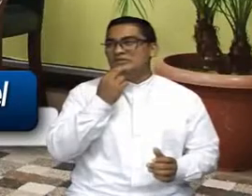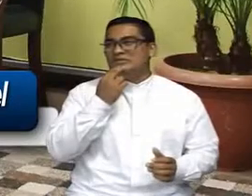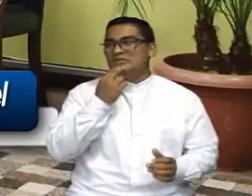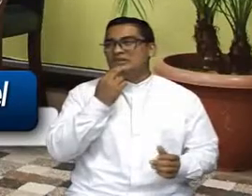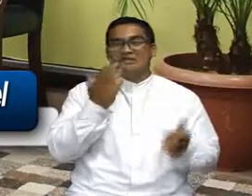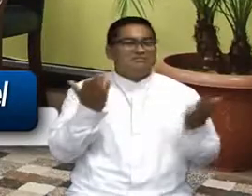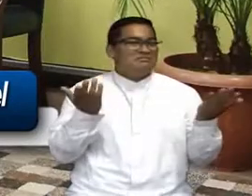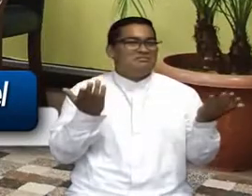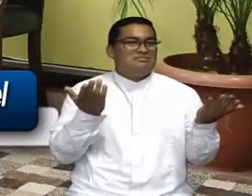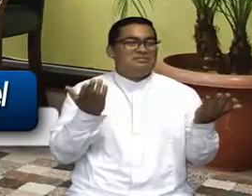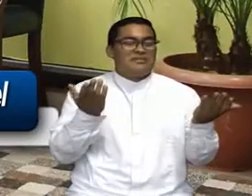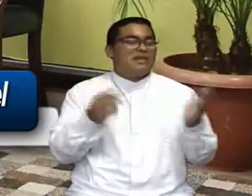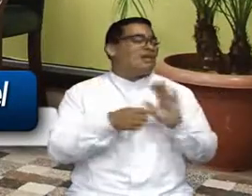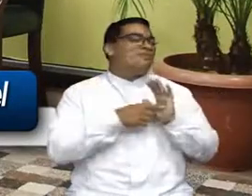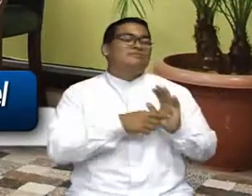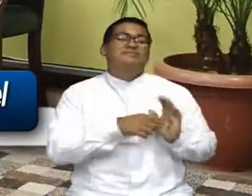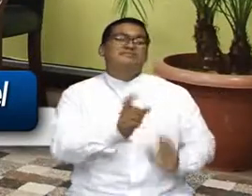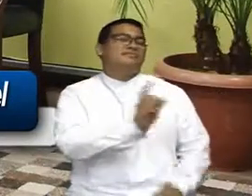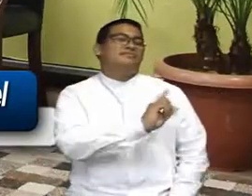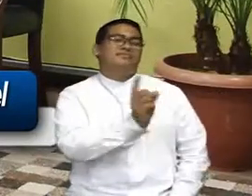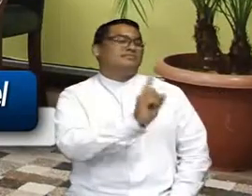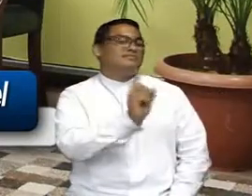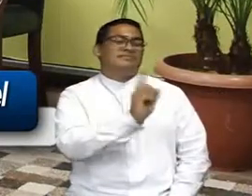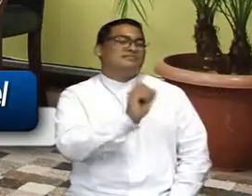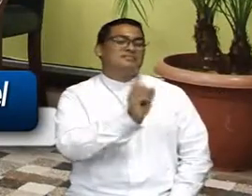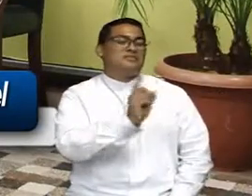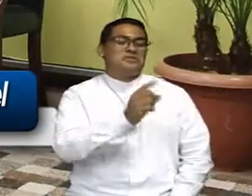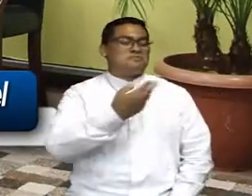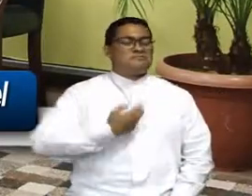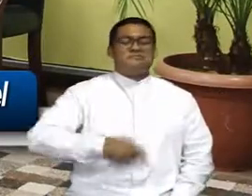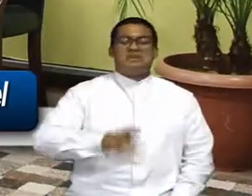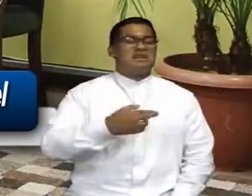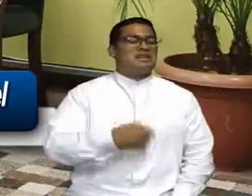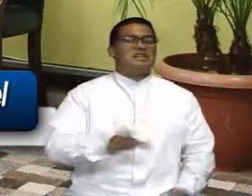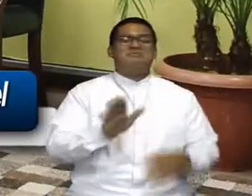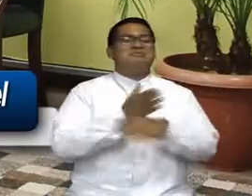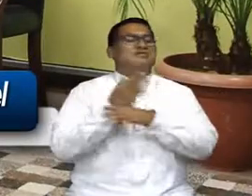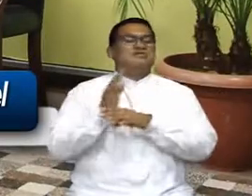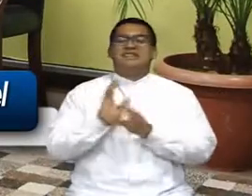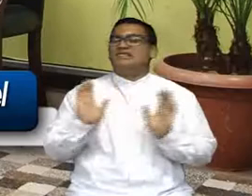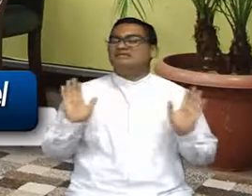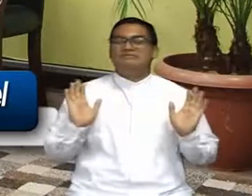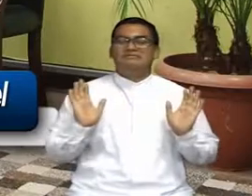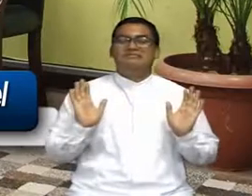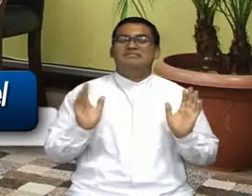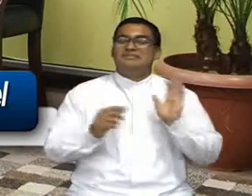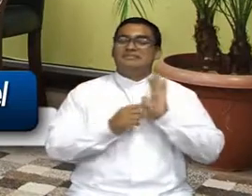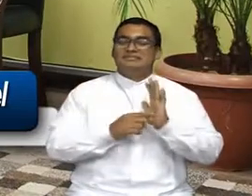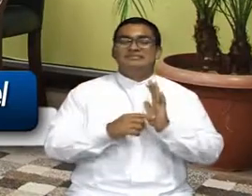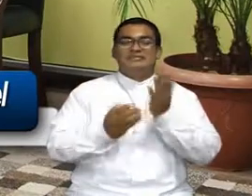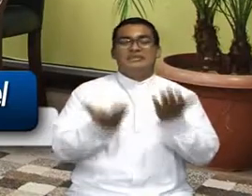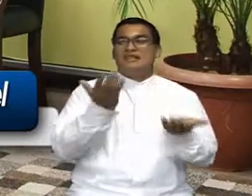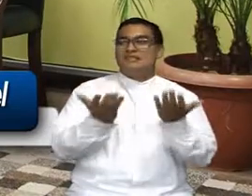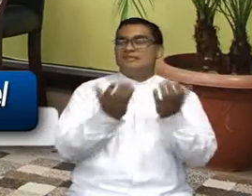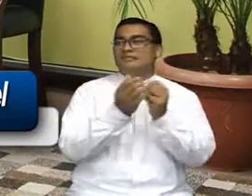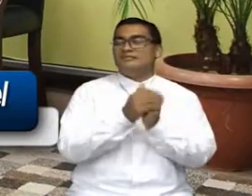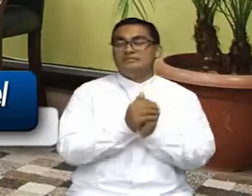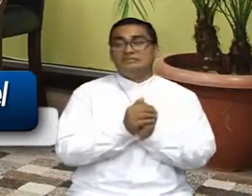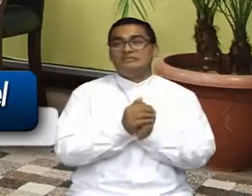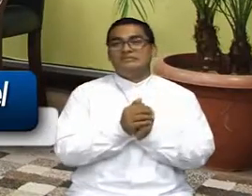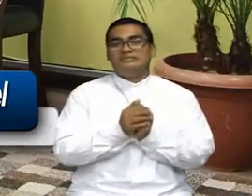es menos. No es muy común. No tiene relación, a menos que haya algo más. Porque también los